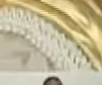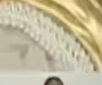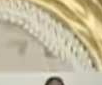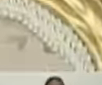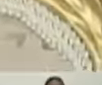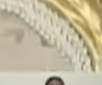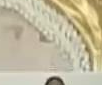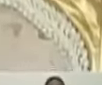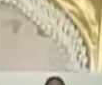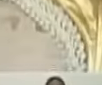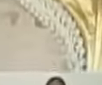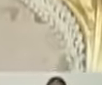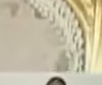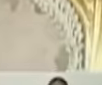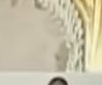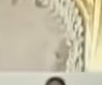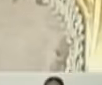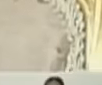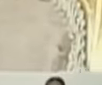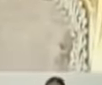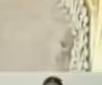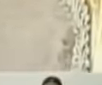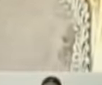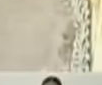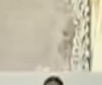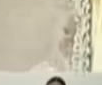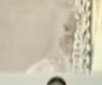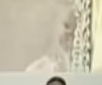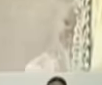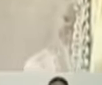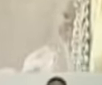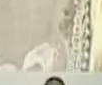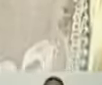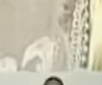títeres de los apellidos de los amos del valle.